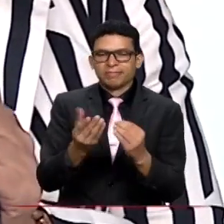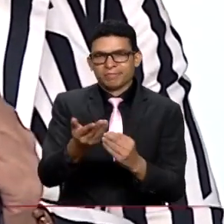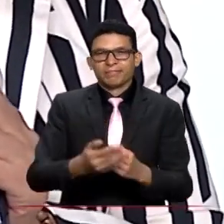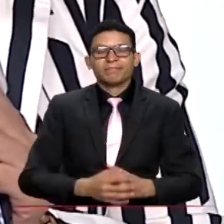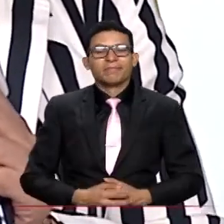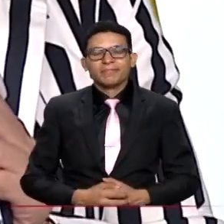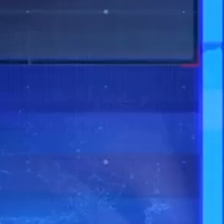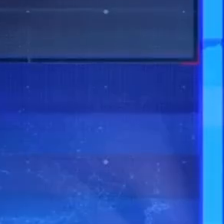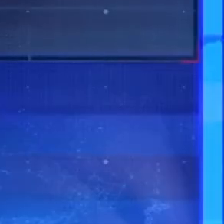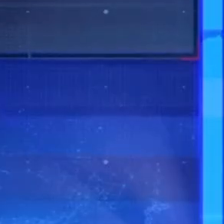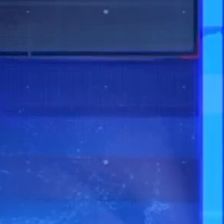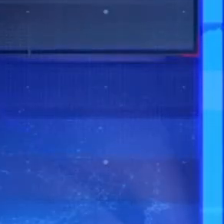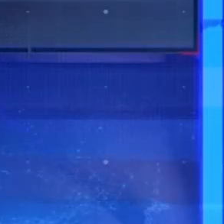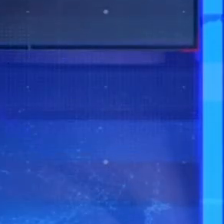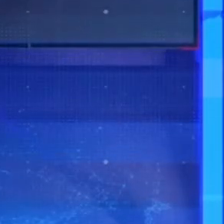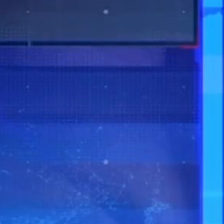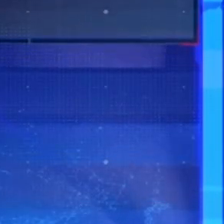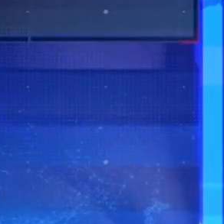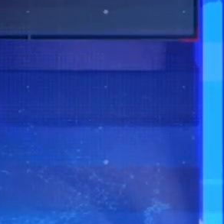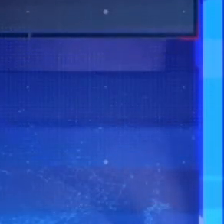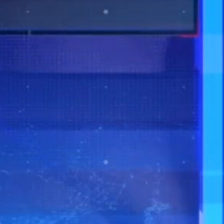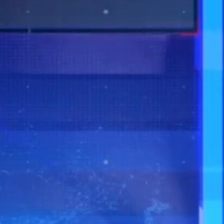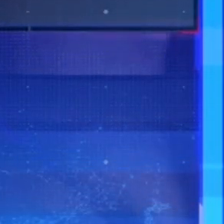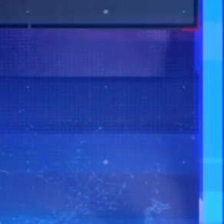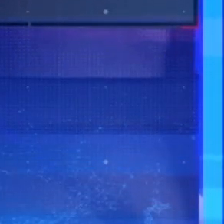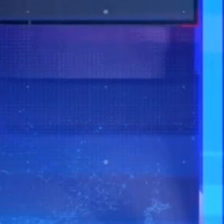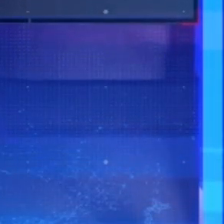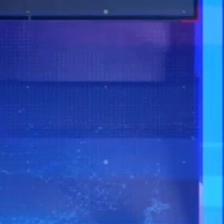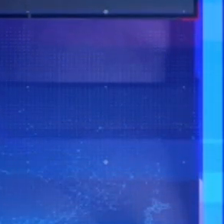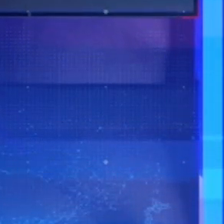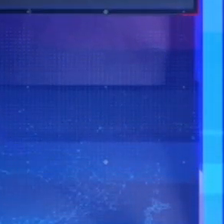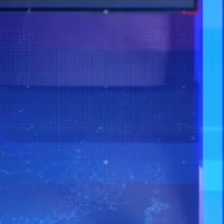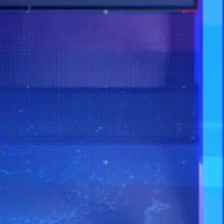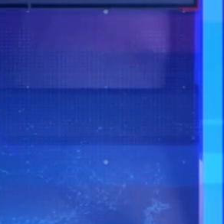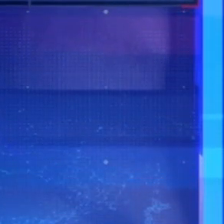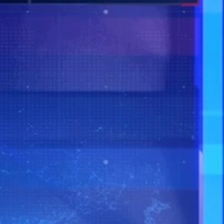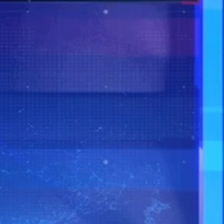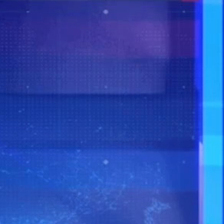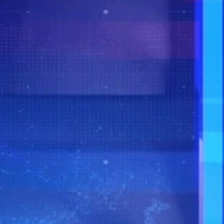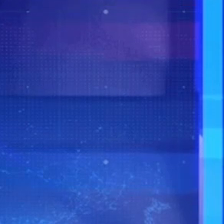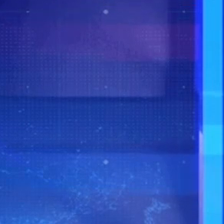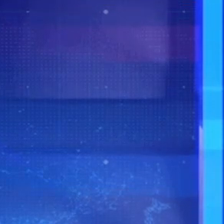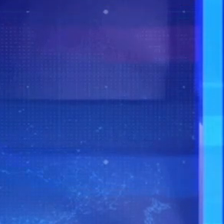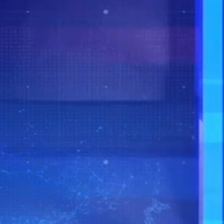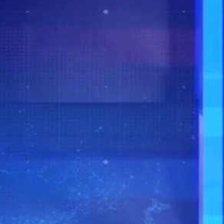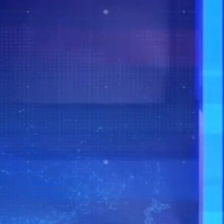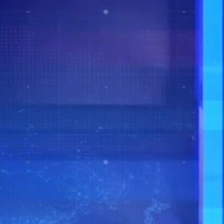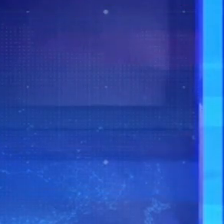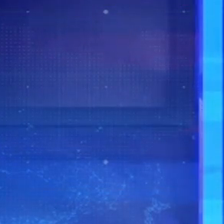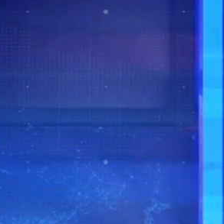ustedes que tienen más.